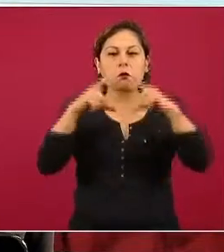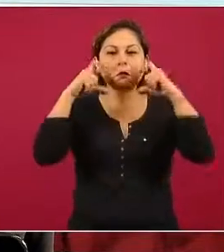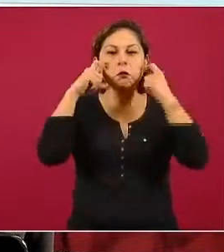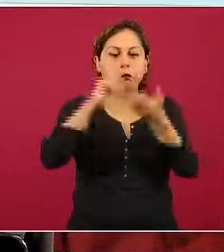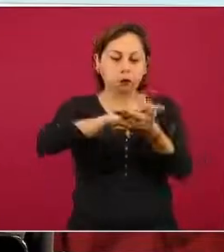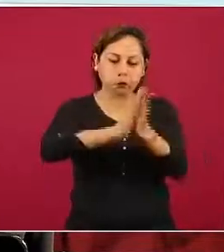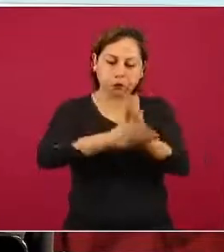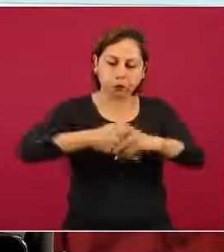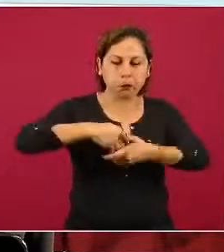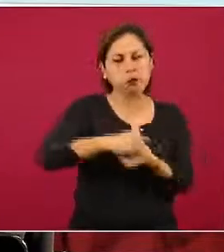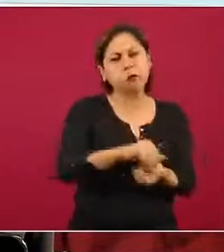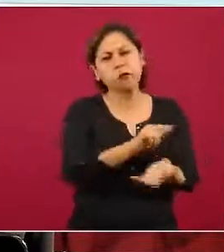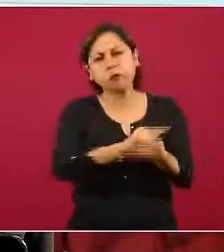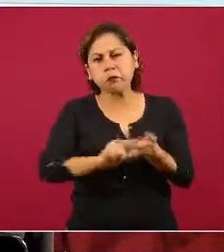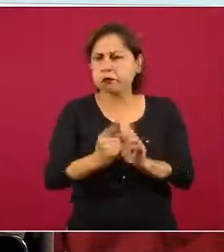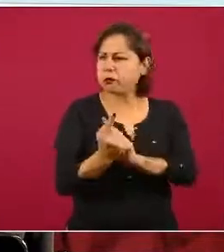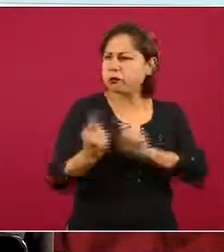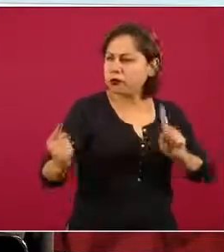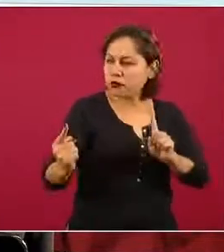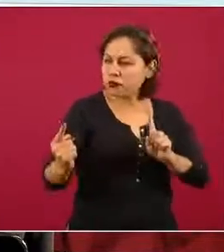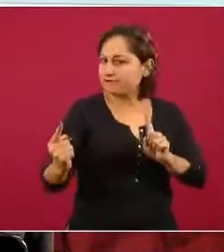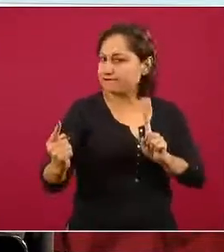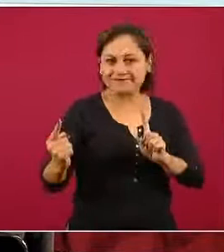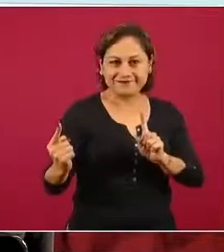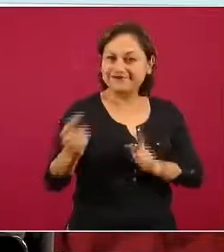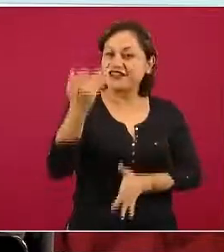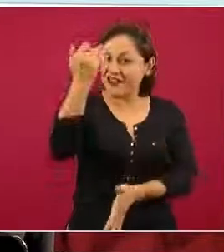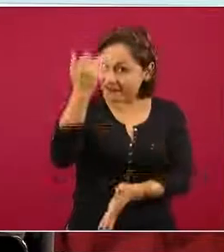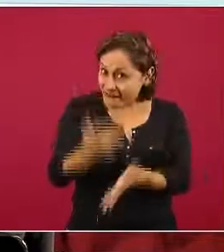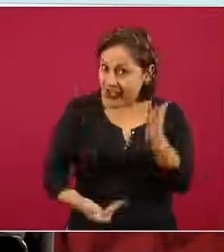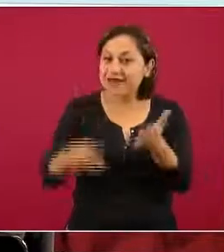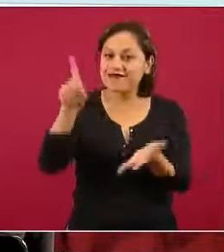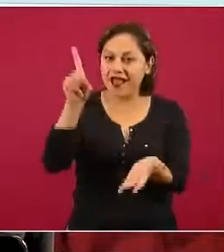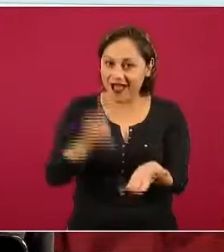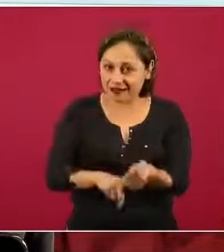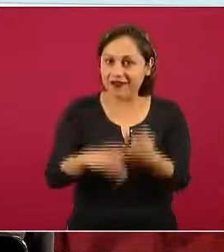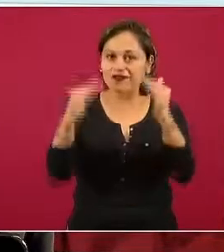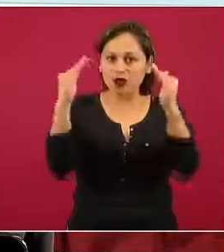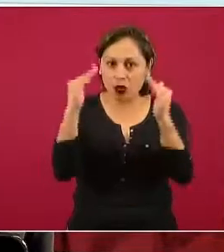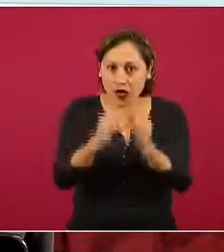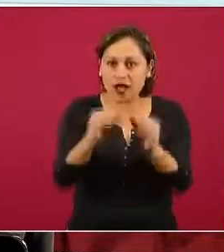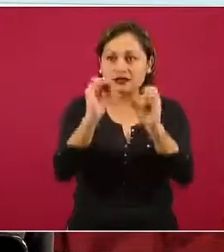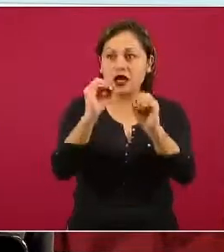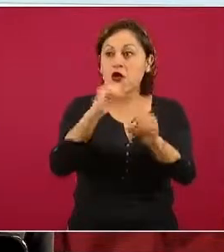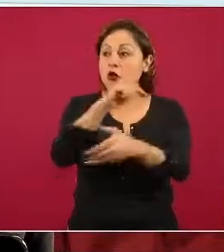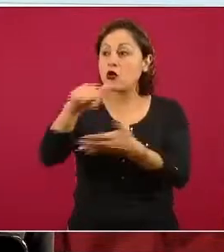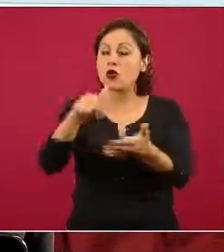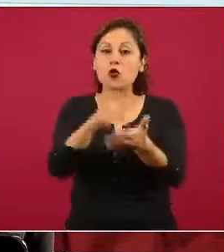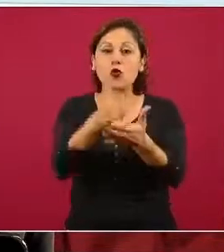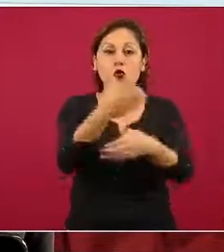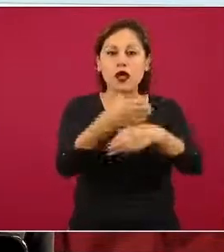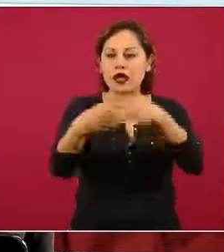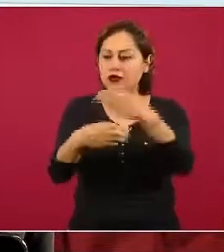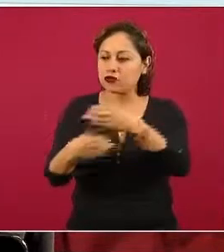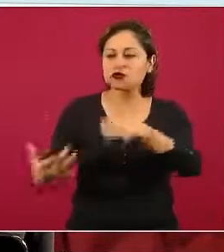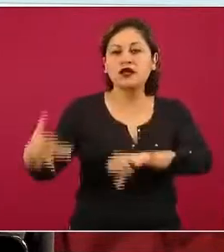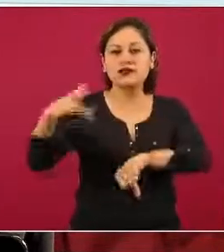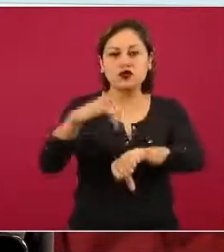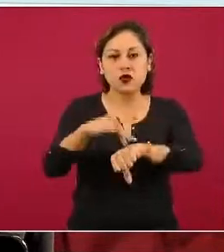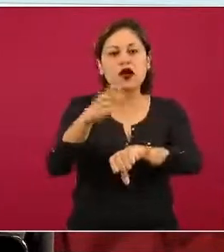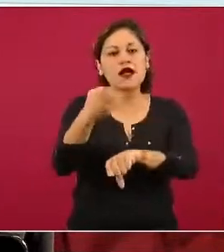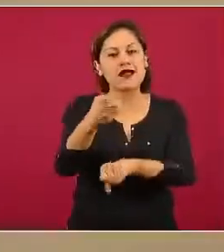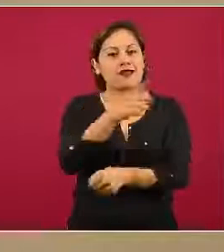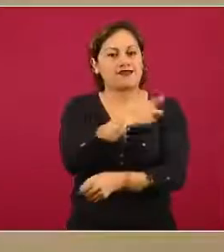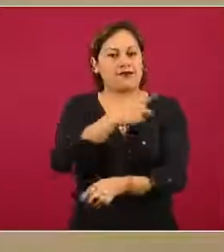que aplicamos la sana distancia, etcétera, pero estas también son medidas importantes que tenemos que hacer en nuestro hogar o